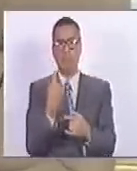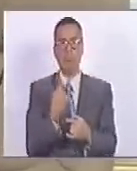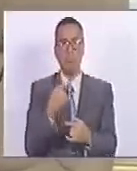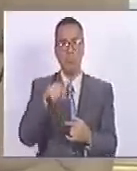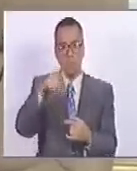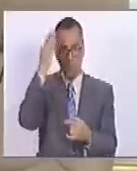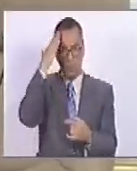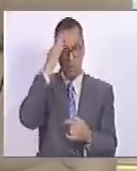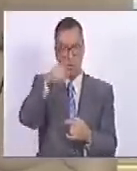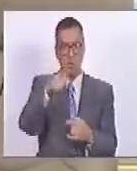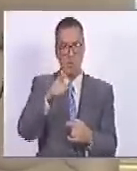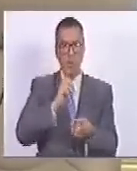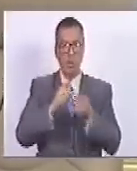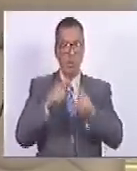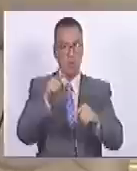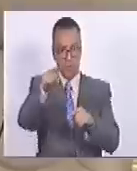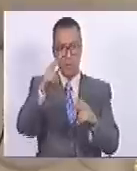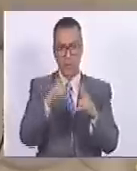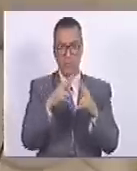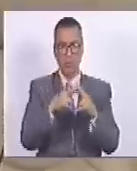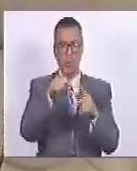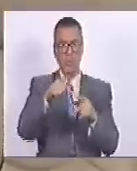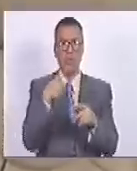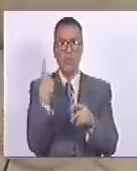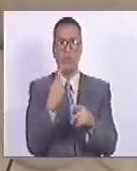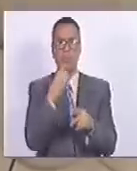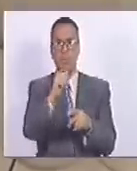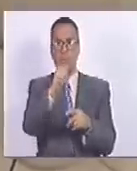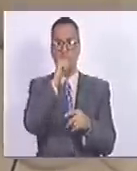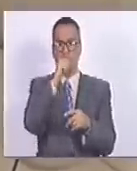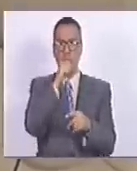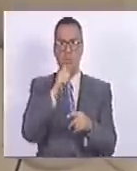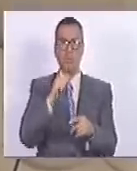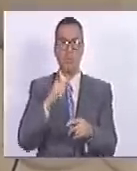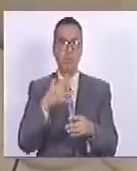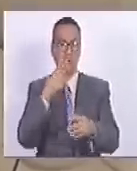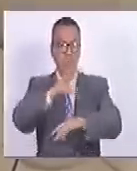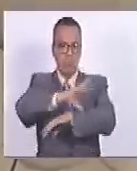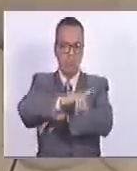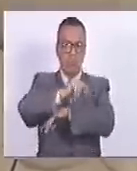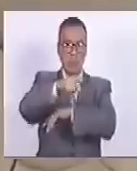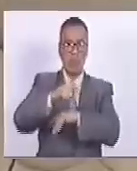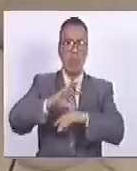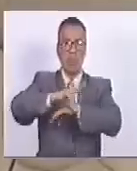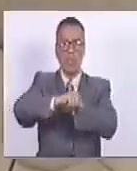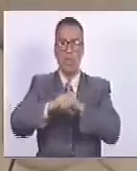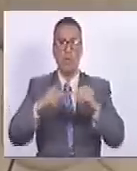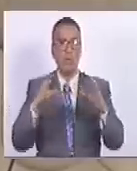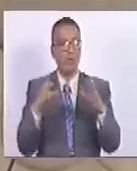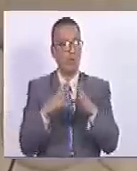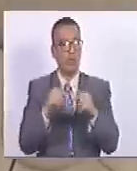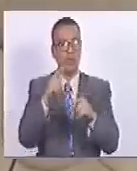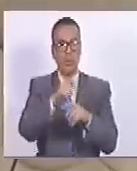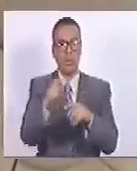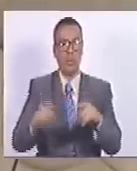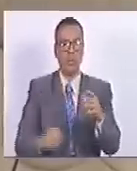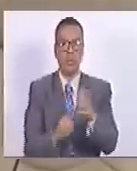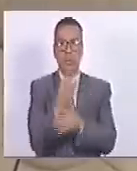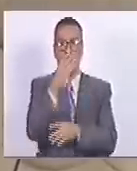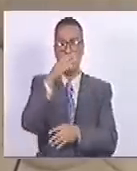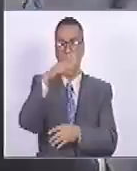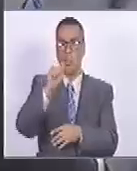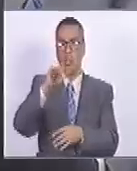Ustedes lo saben, algunos de ustedes lo conocen. Un borracho, un alcohólico, un corrupto, un ladrón, que se robó toda la plata de la Fundación